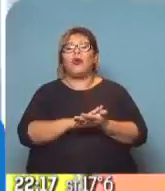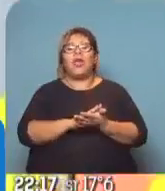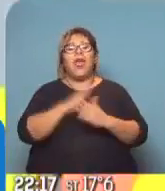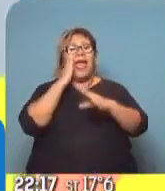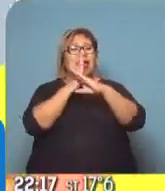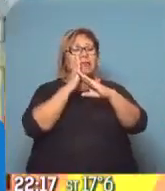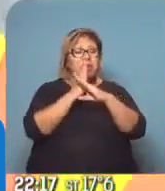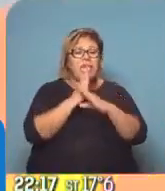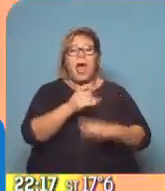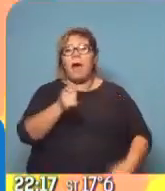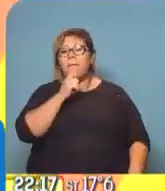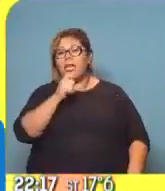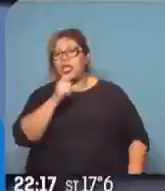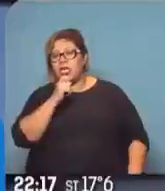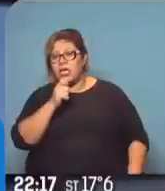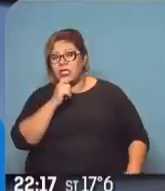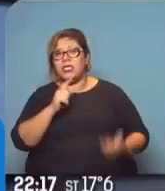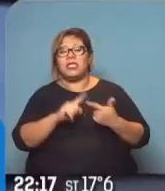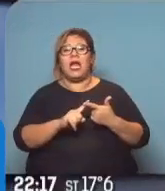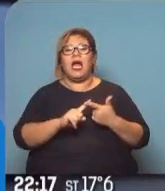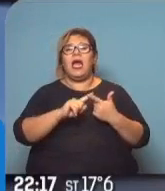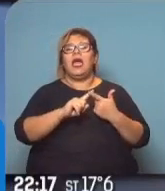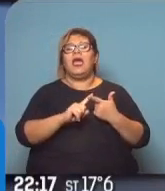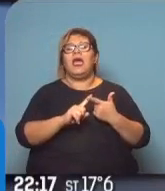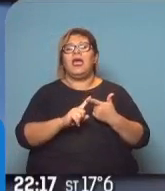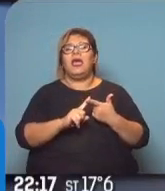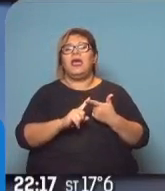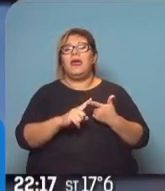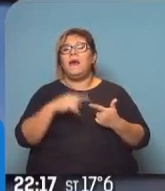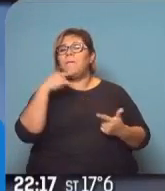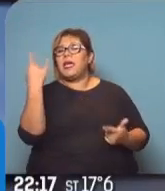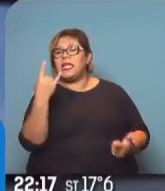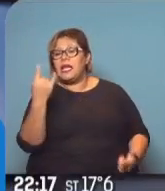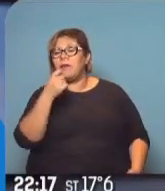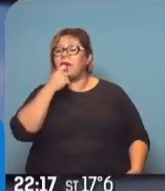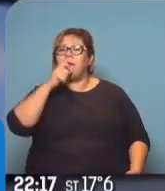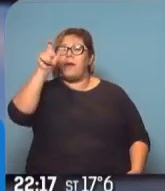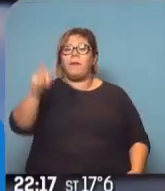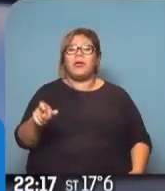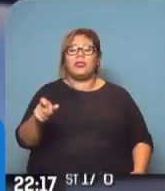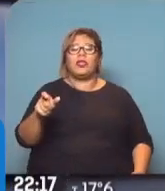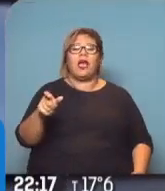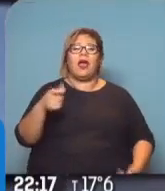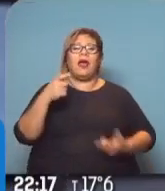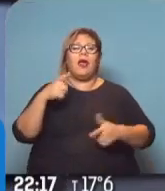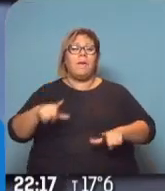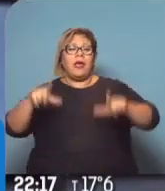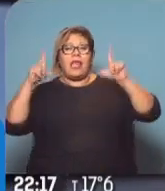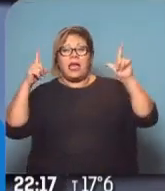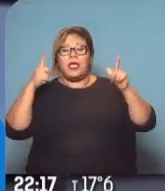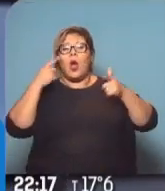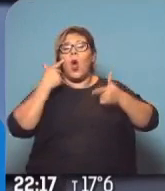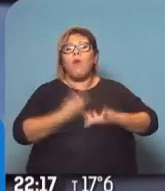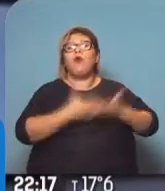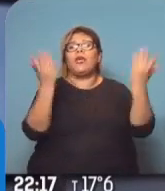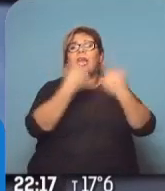los periodistas. Es muy fácil caer en el fake news, en las mentiras, creerle a un operador mediático y publicar cosas que no están en el